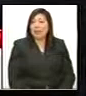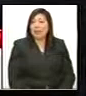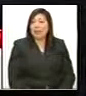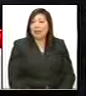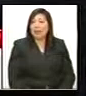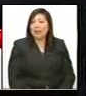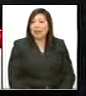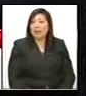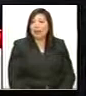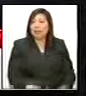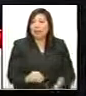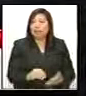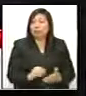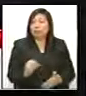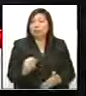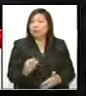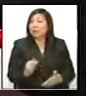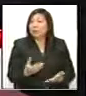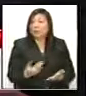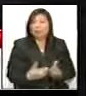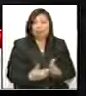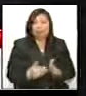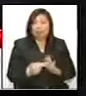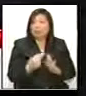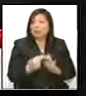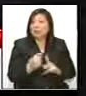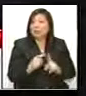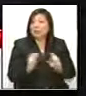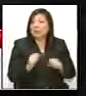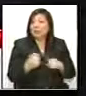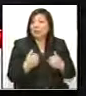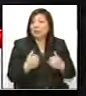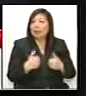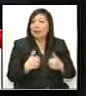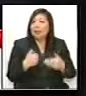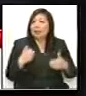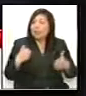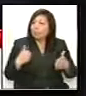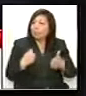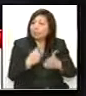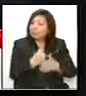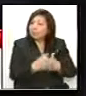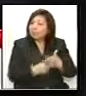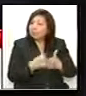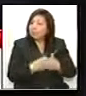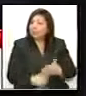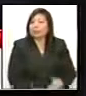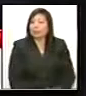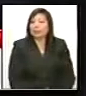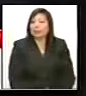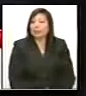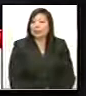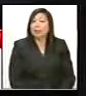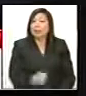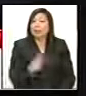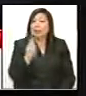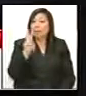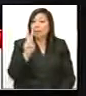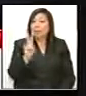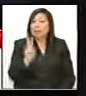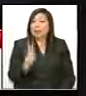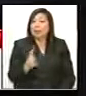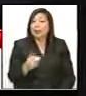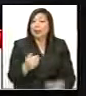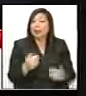han sido incorporadas rápidamente al CIS, porque no necesitan mayor requisito, pero sí tenemos una traba ahí con el resto de ciudadanos venezolanos. A pesar de